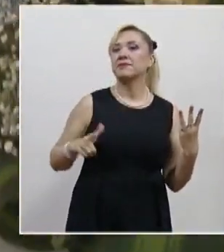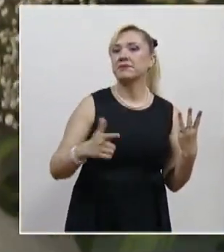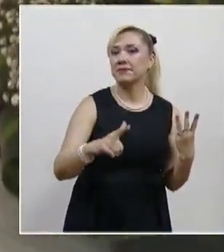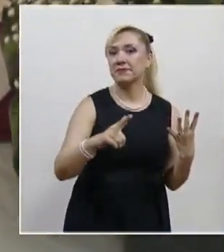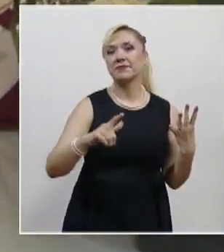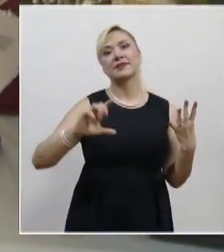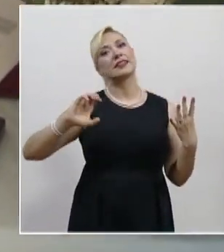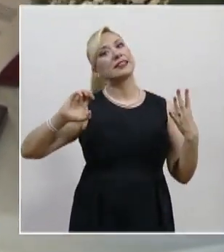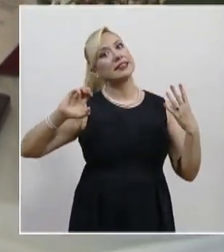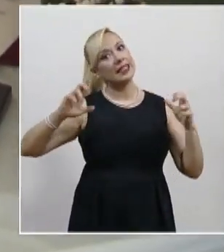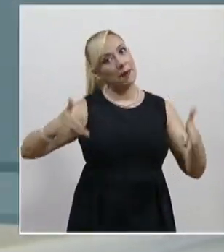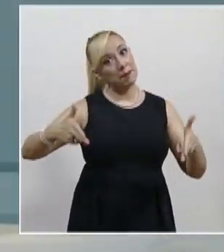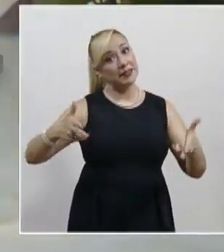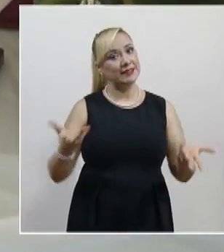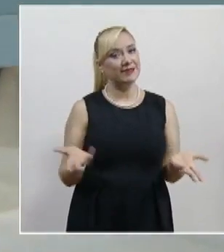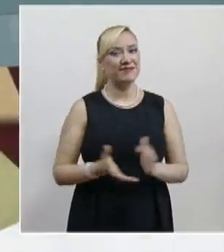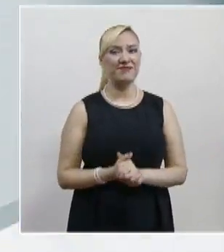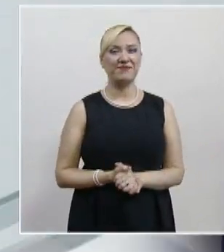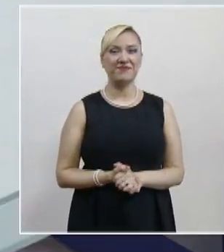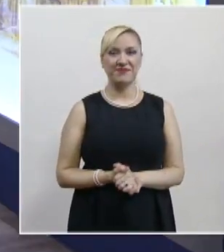y Chiapas.